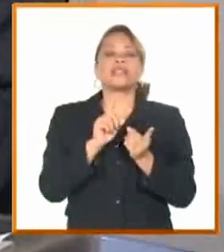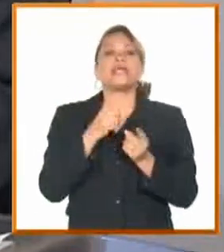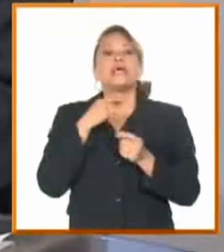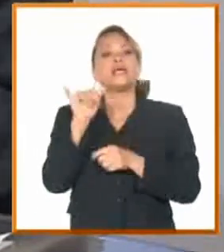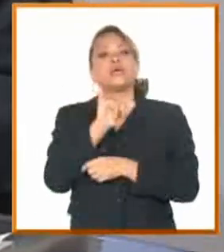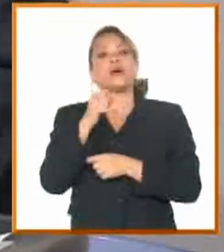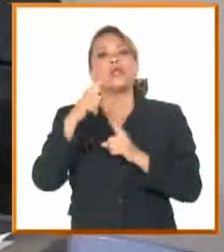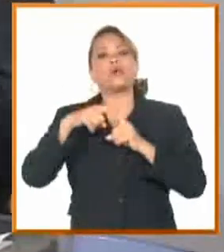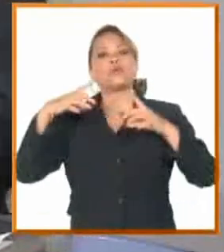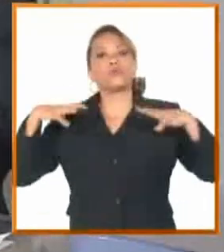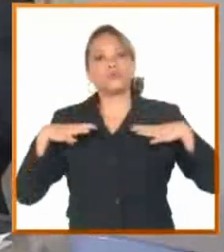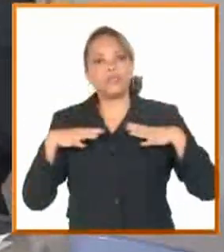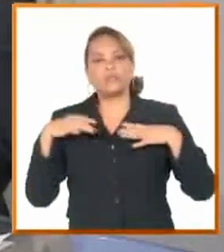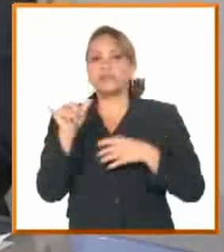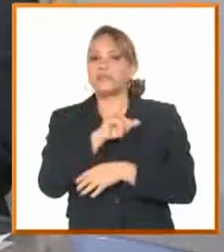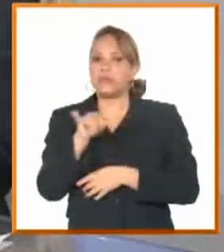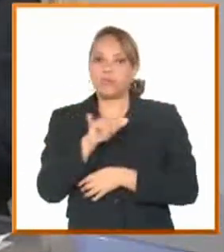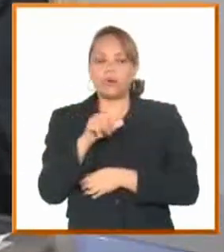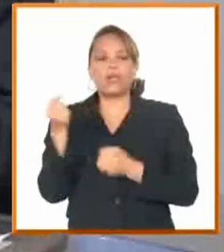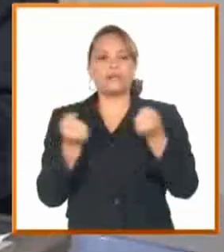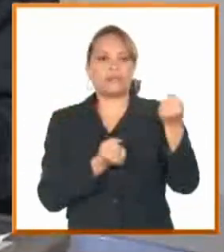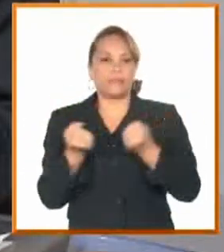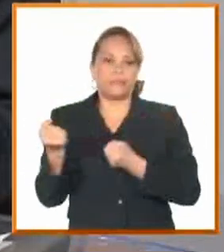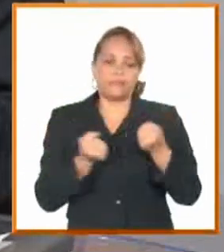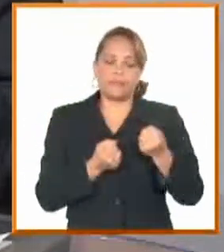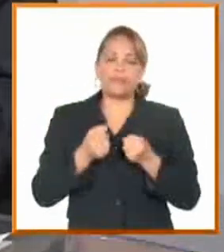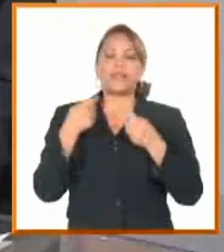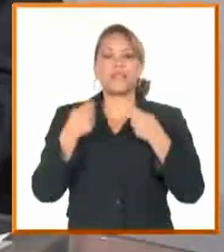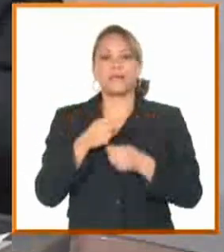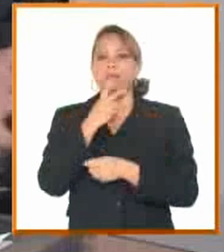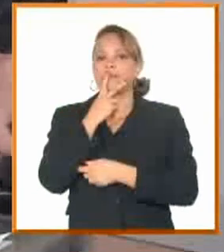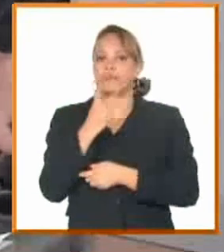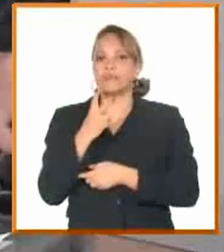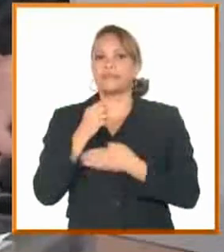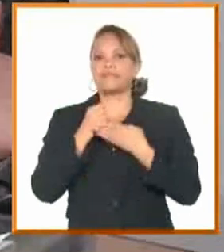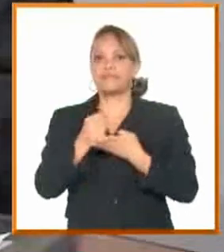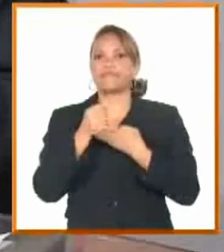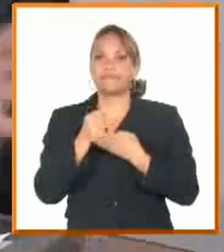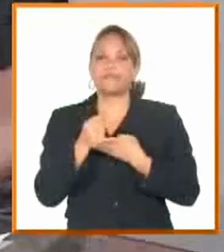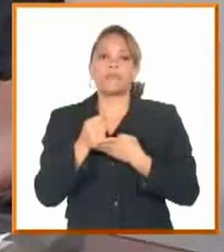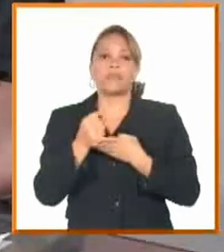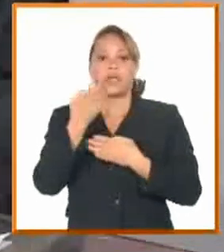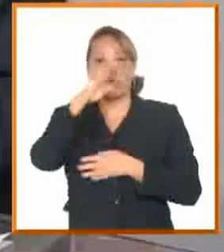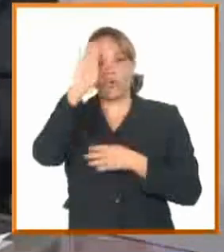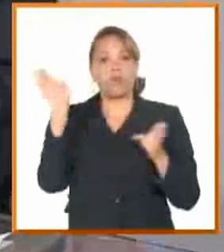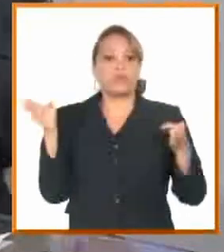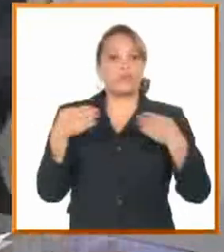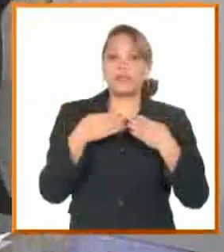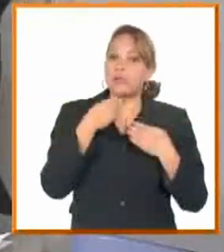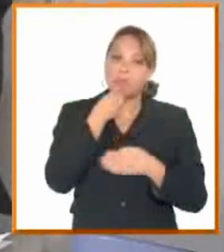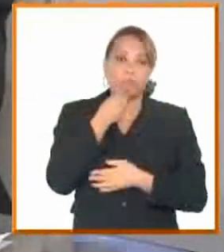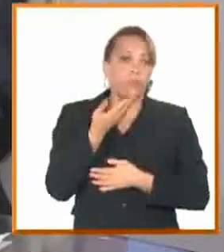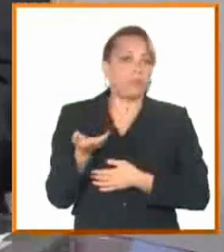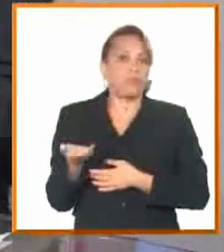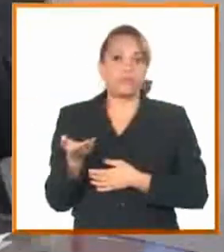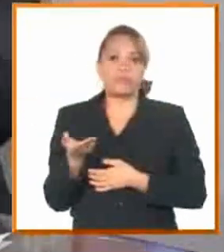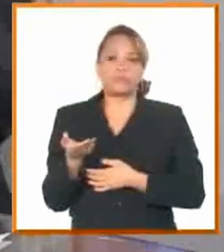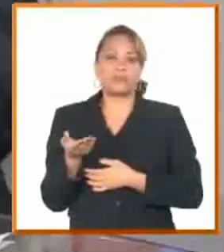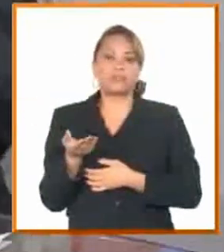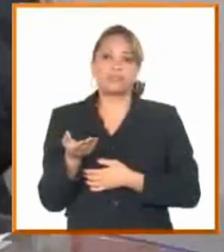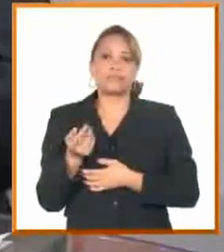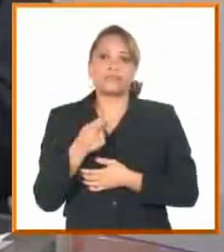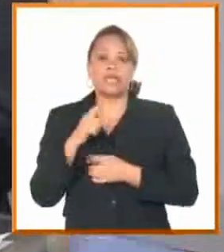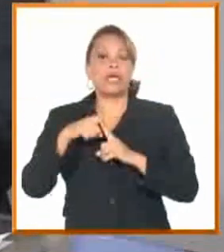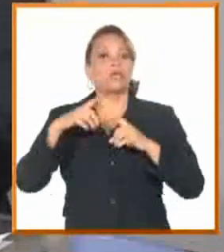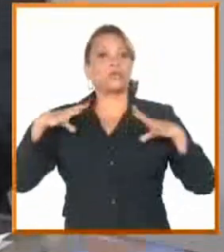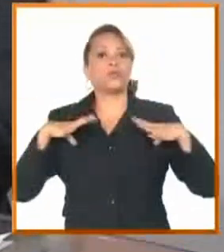ingreso importante para el país que tenemos que darle determinado apoyo también, porque el país no lo podemos cerrar, no vamos a cerrar la frontera, ni vamos a cerrar el turismo, que es hoy